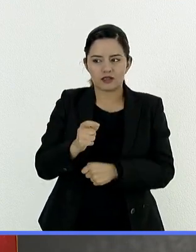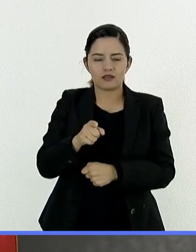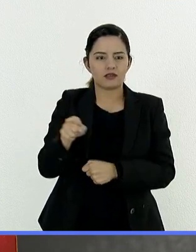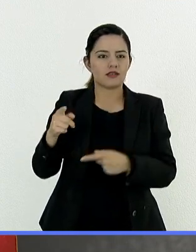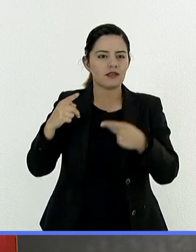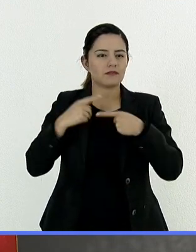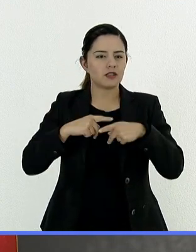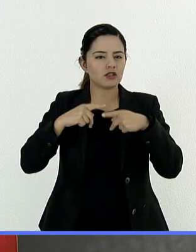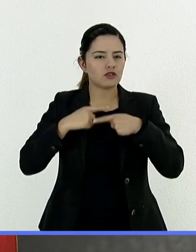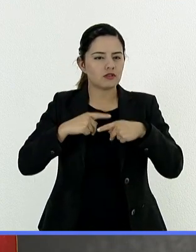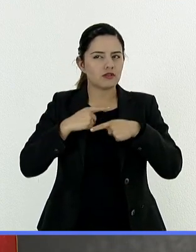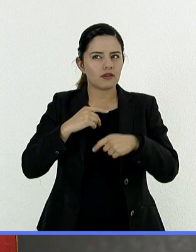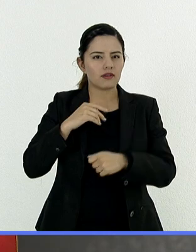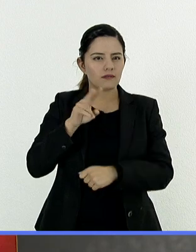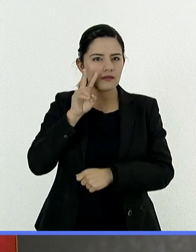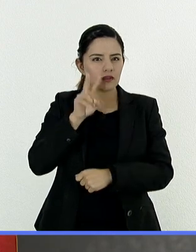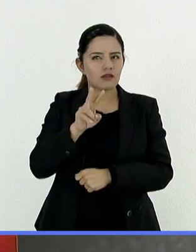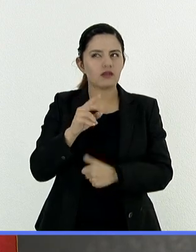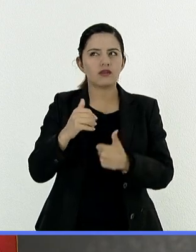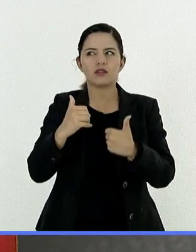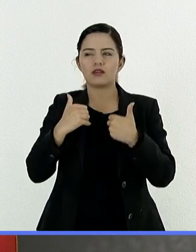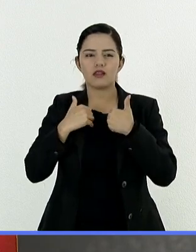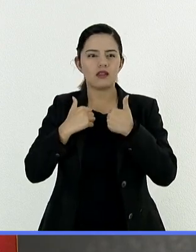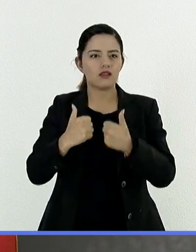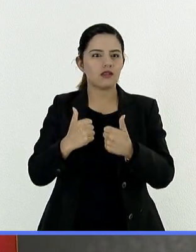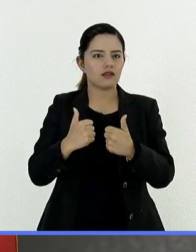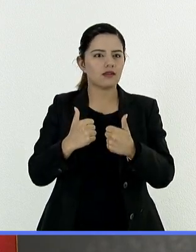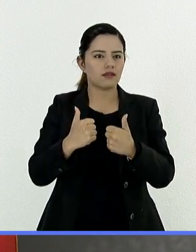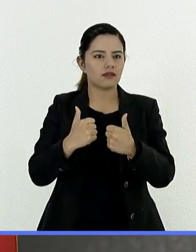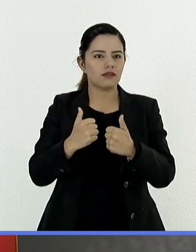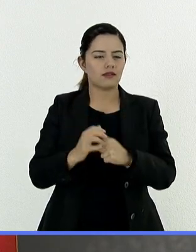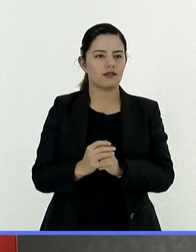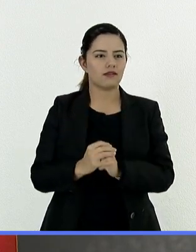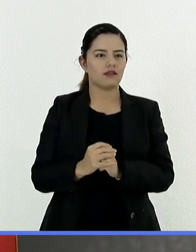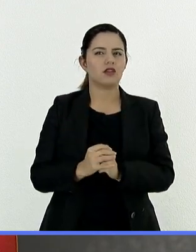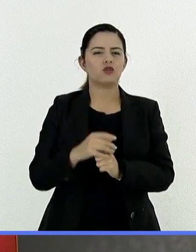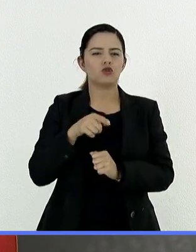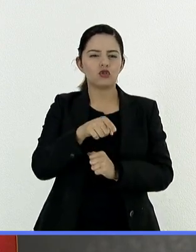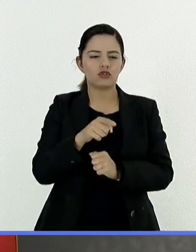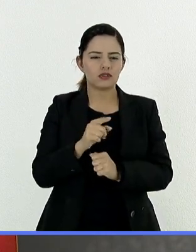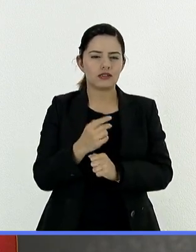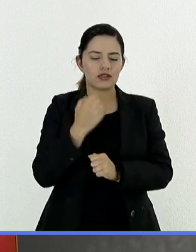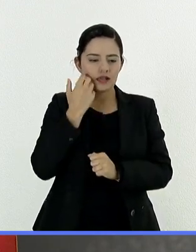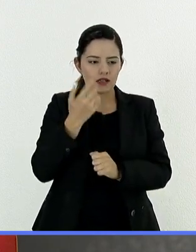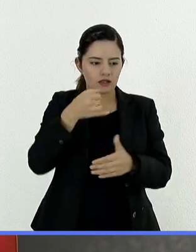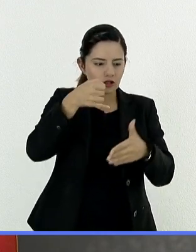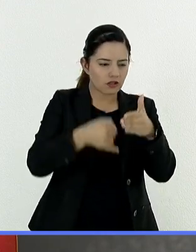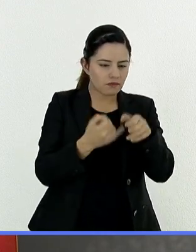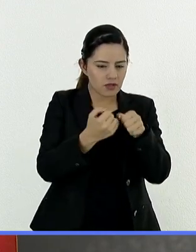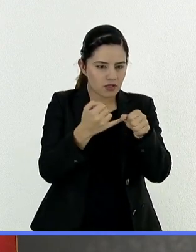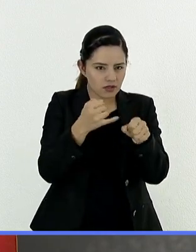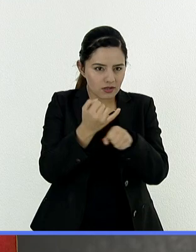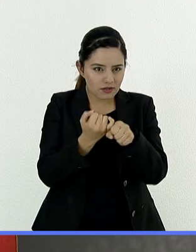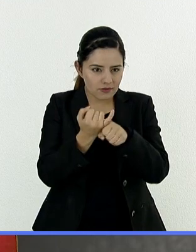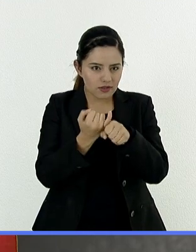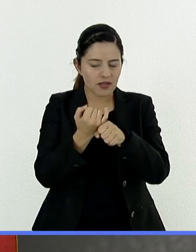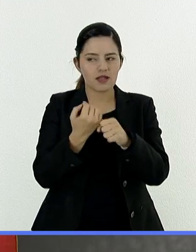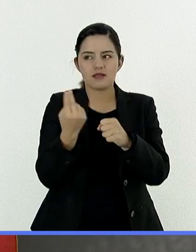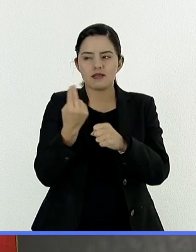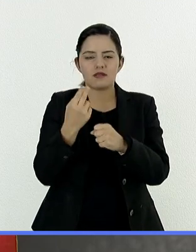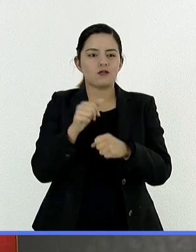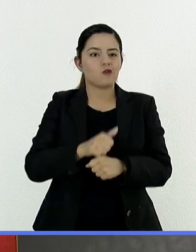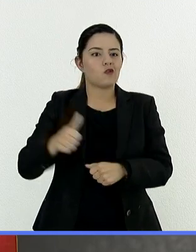multidisciplinario para entender la arqueología necesitas entender muchas disciplinas como la iconografía incluso epigrafía